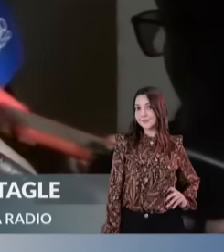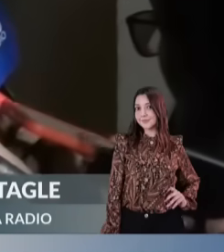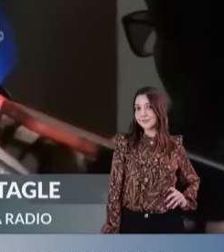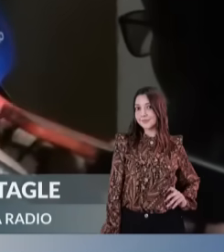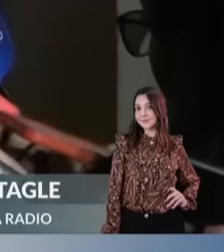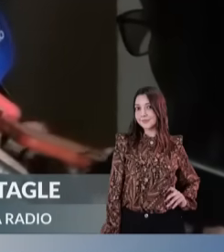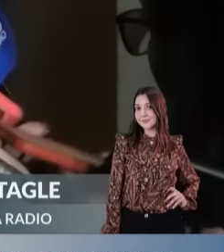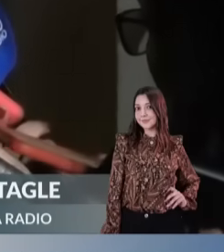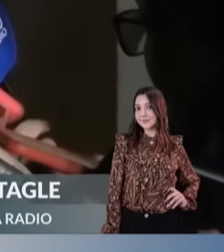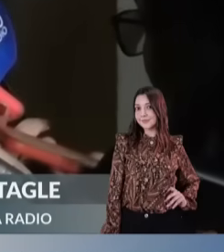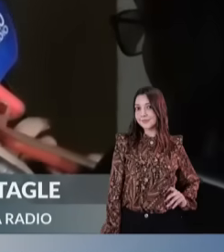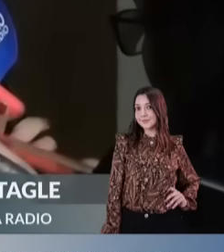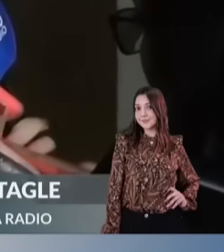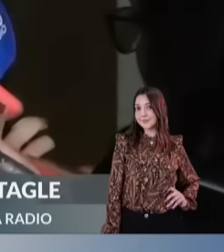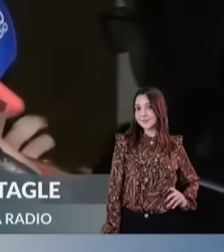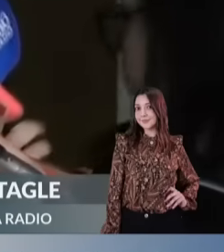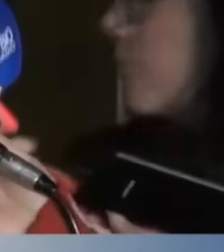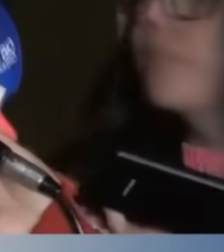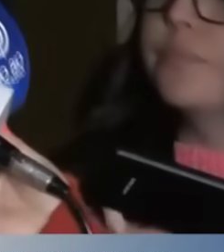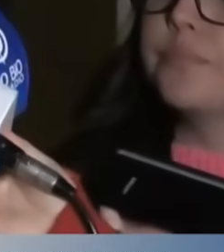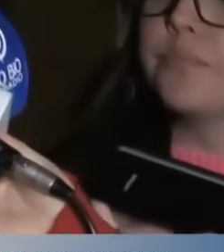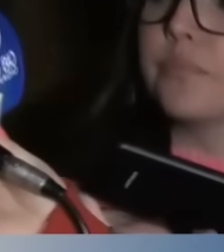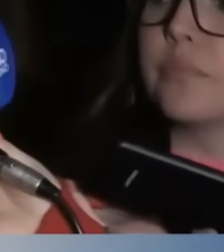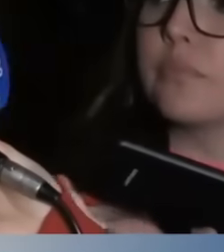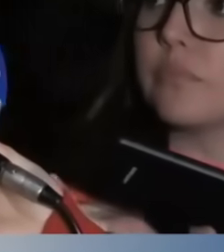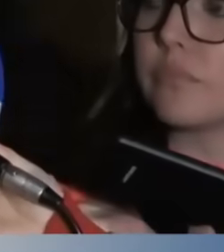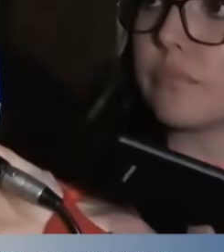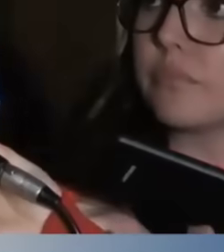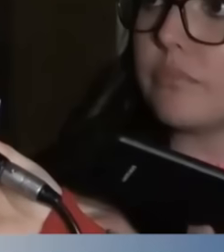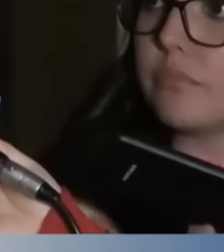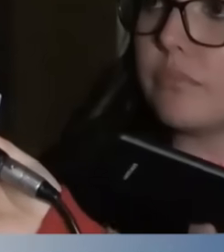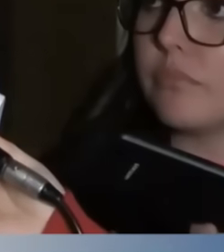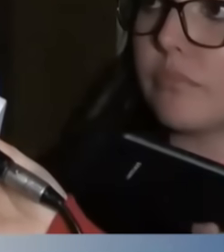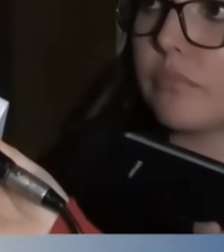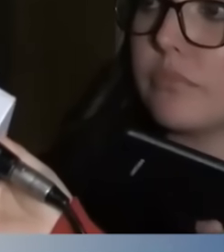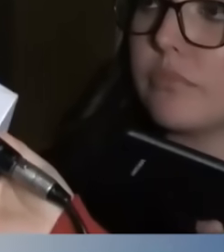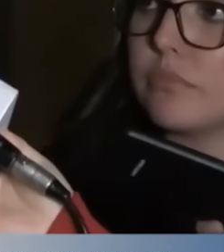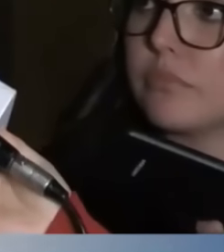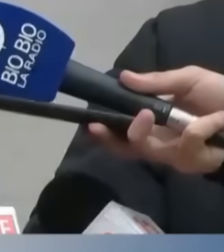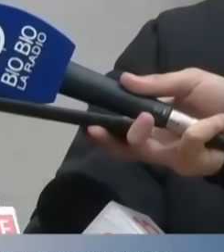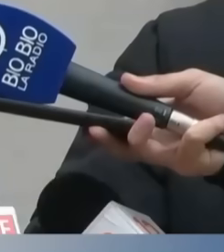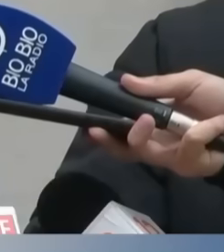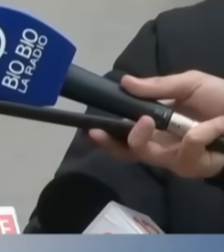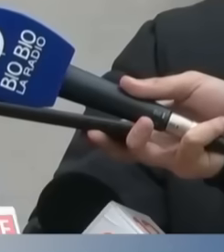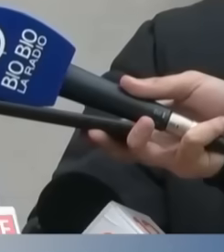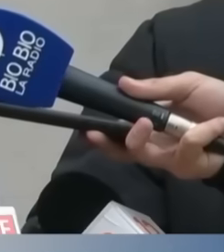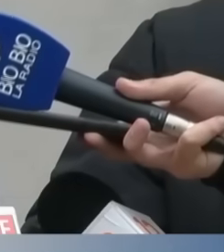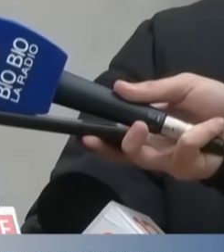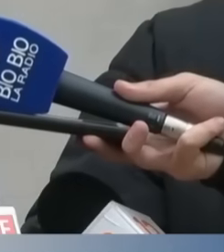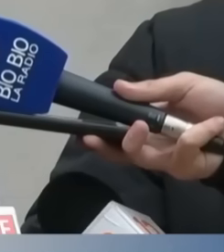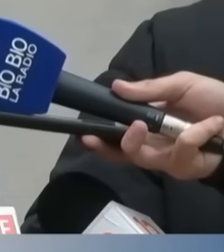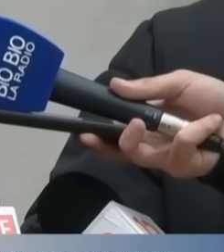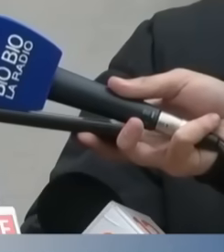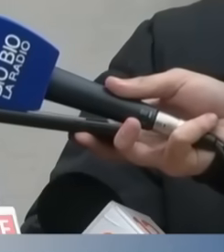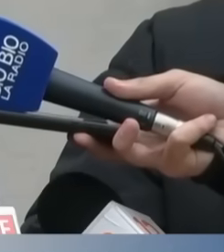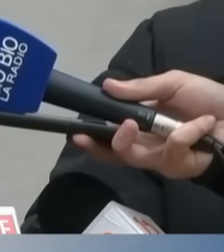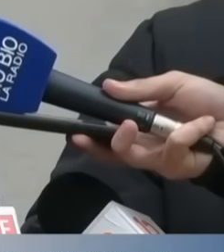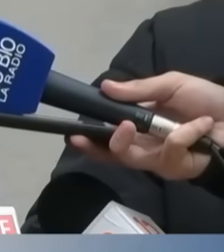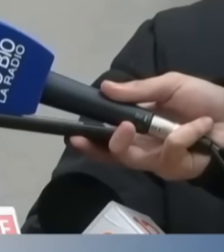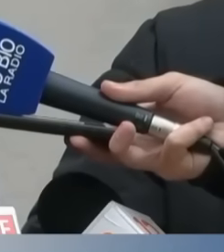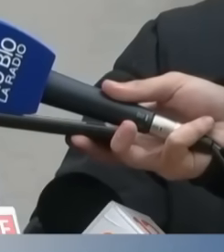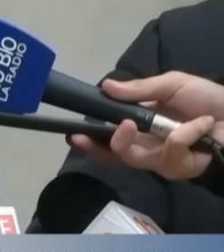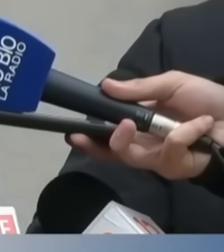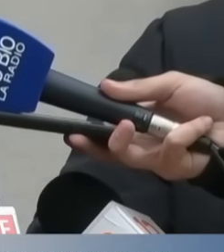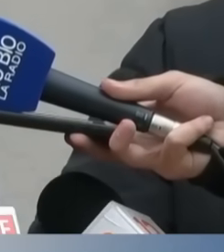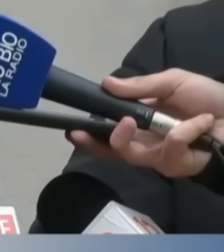por procesos formativos, porque también acá hay prácticas de clientelismo político, de caudillismos locales que se vienen reconociendo en Chile hace